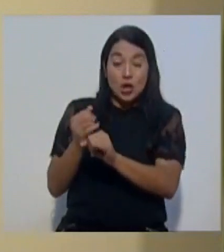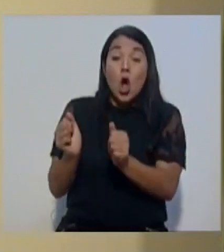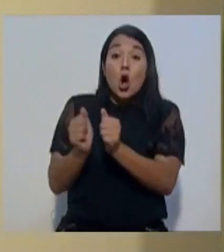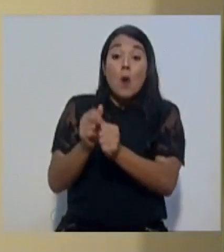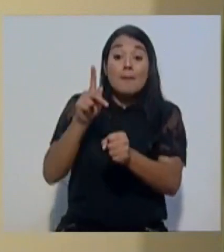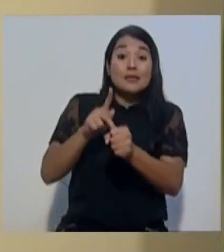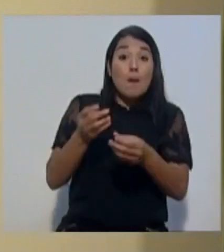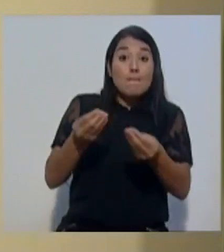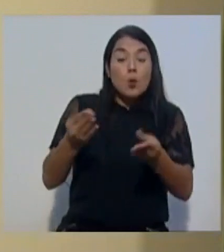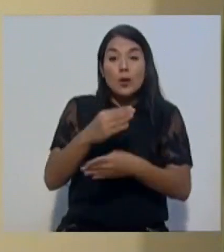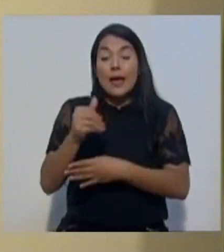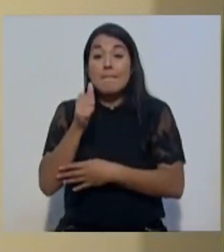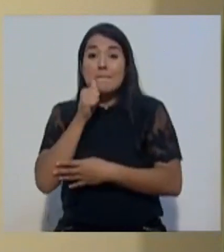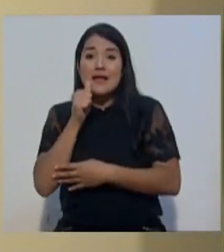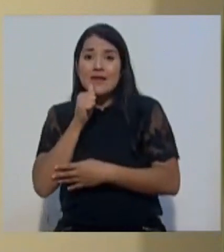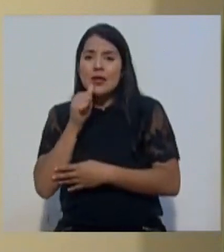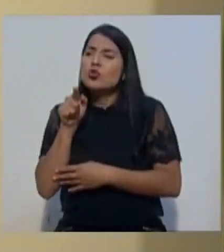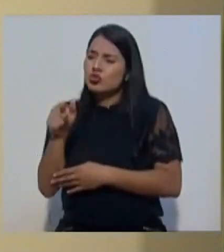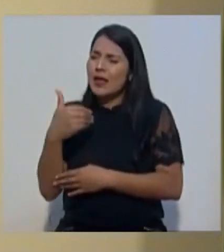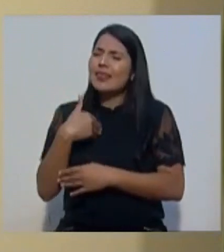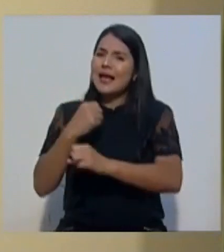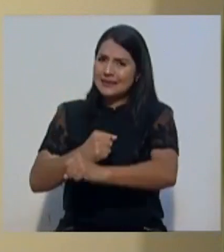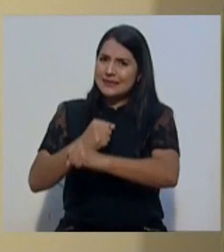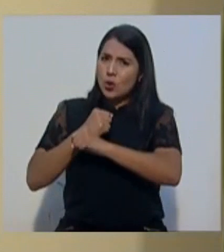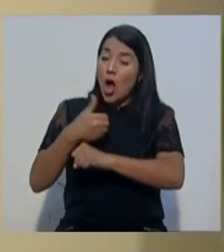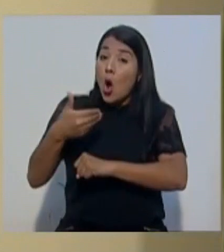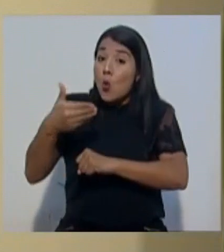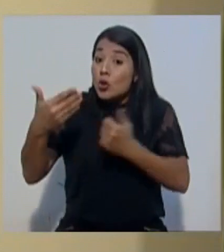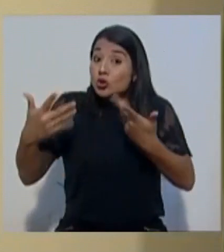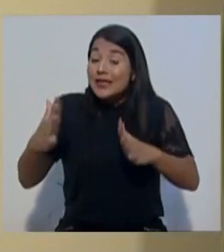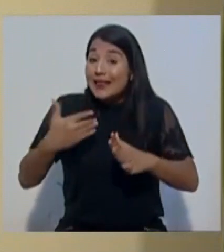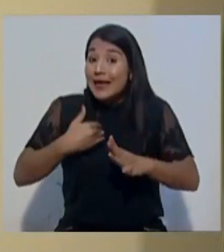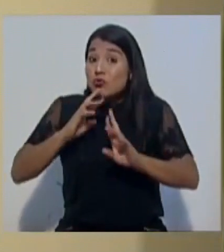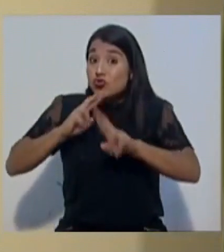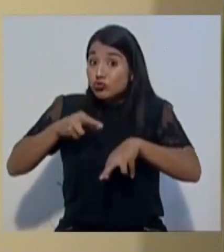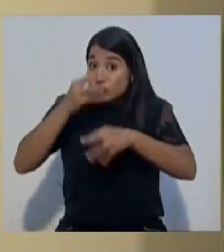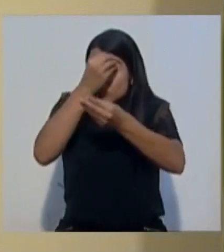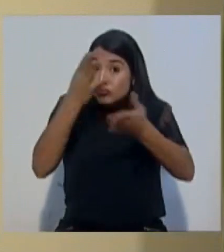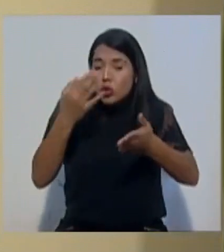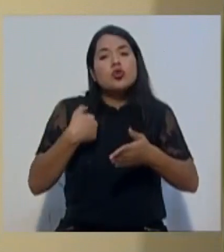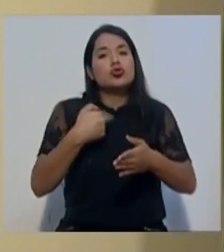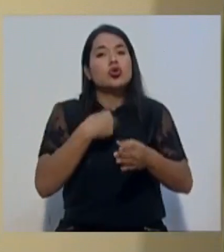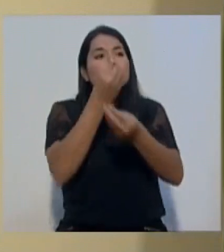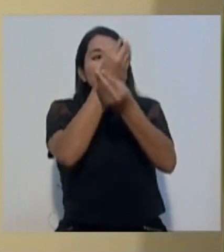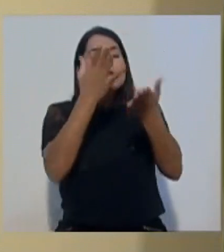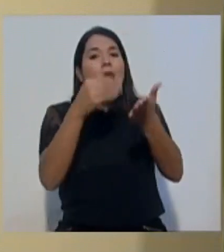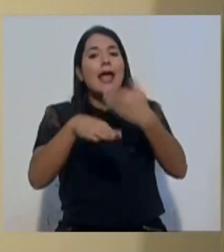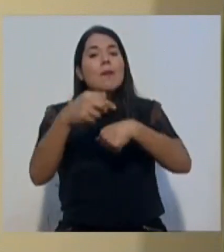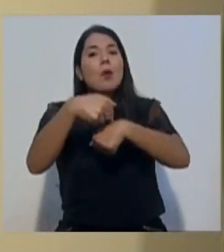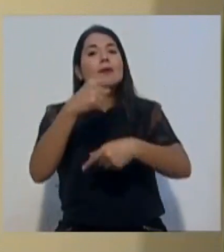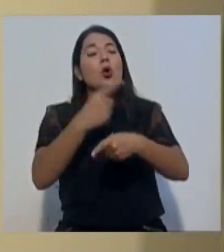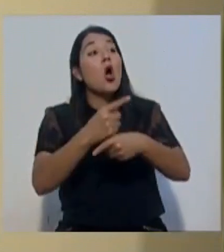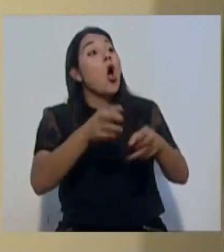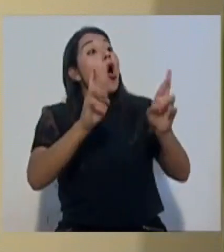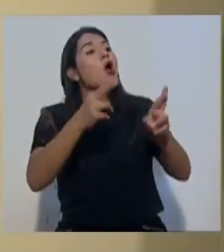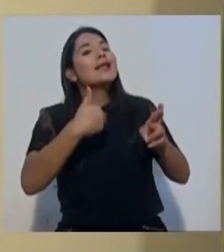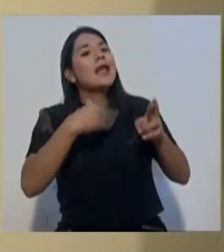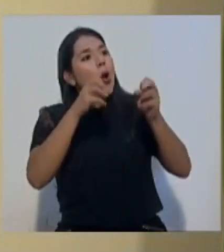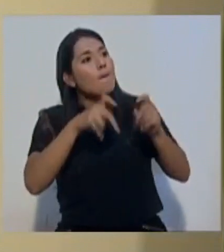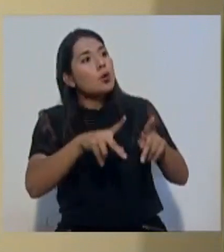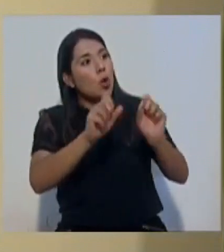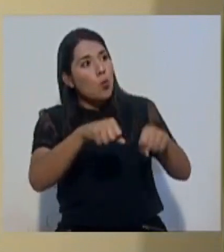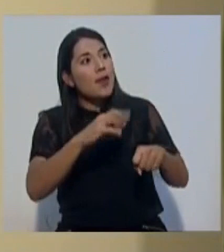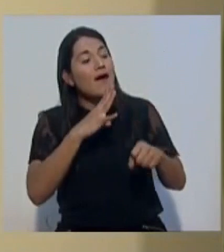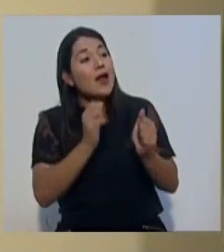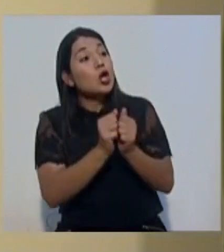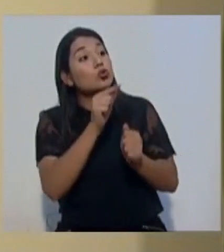pública y privada y tenga la plena certeza que cuando tengamos algo que anunciar lo vamos a hacer oportunamente. Gracias. Y ojalá tengamos la oportunidad de sentarnos a